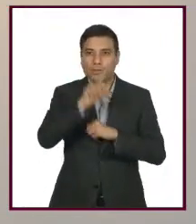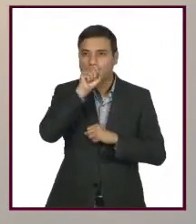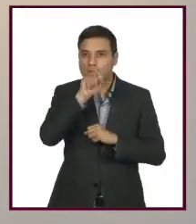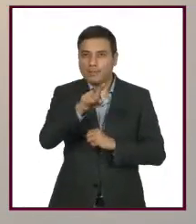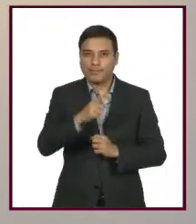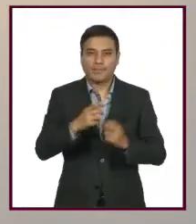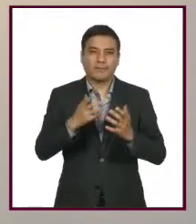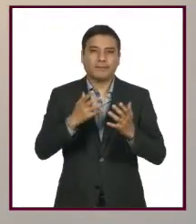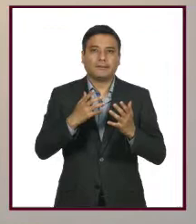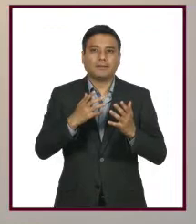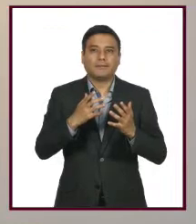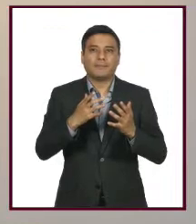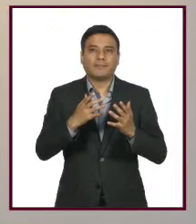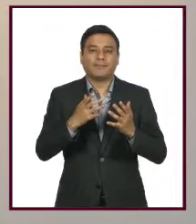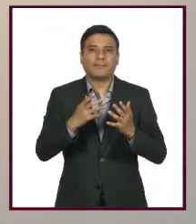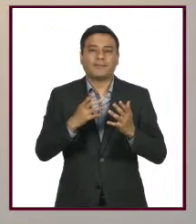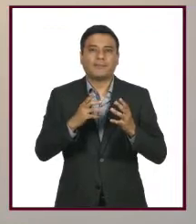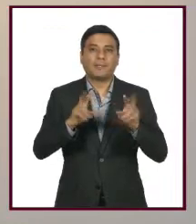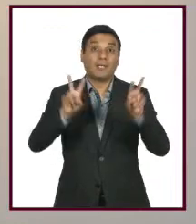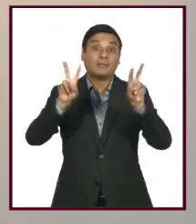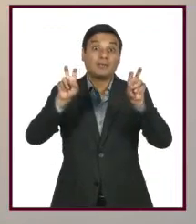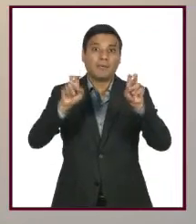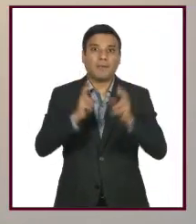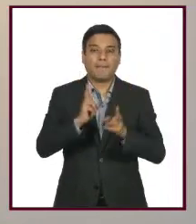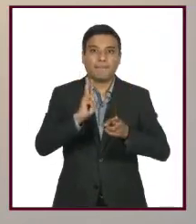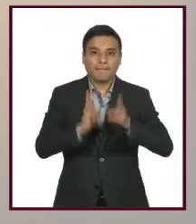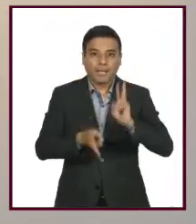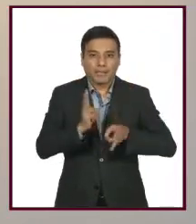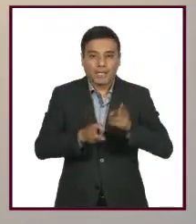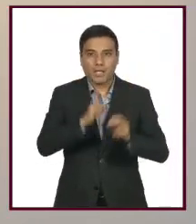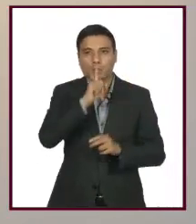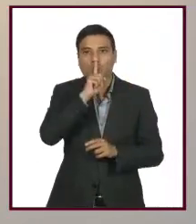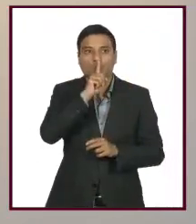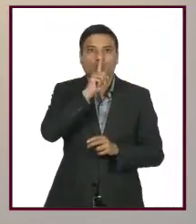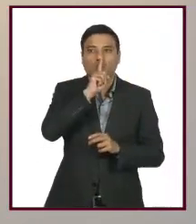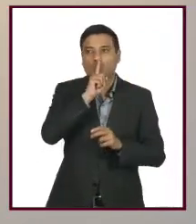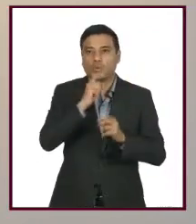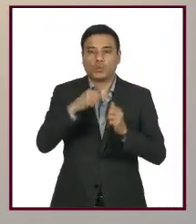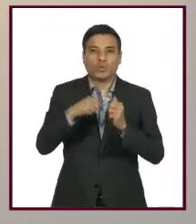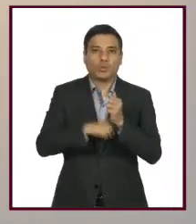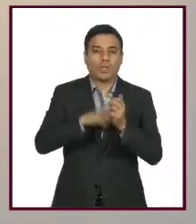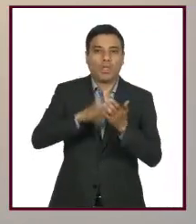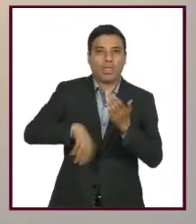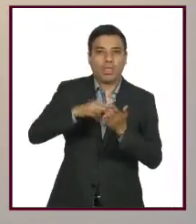también evitar el no hablar sobre estas consecuencias y este tipo de sustancias,